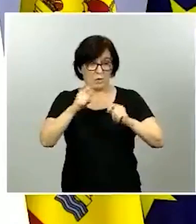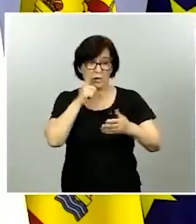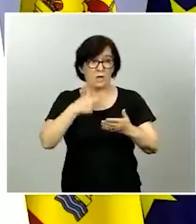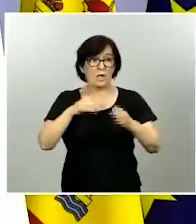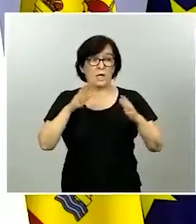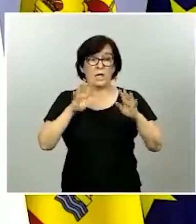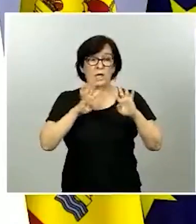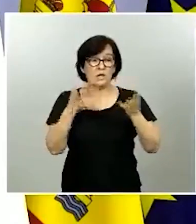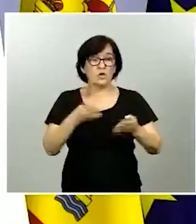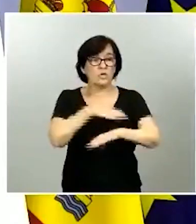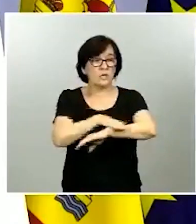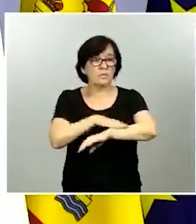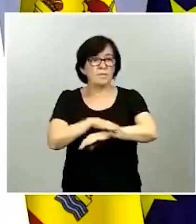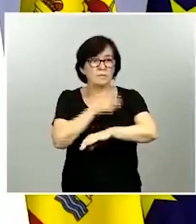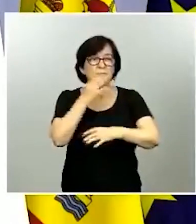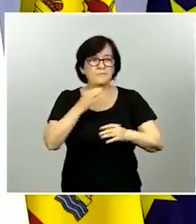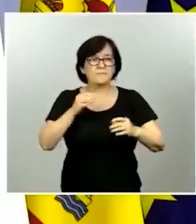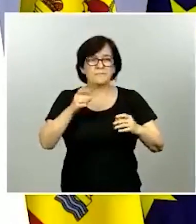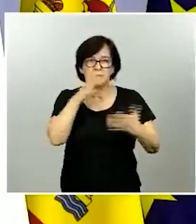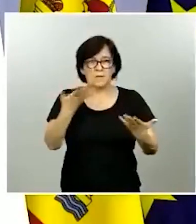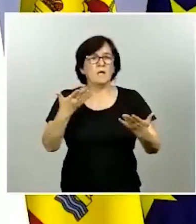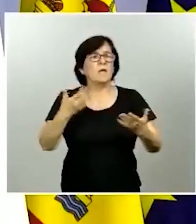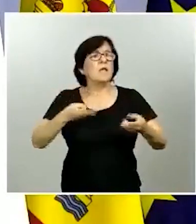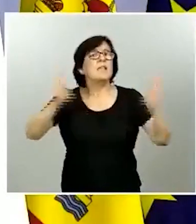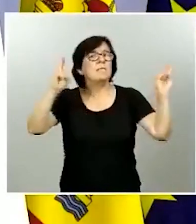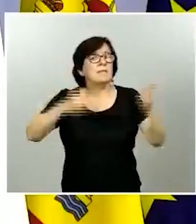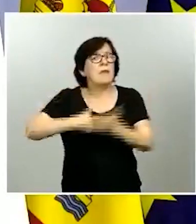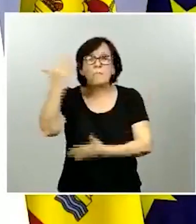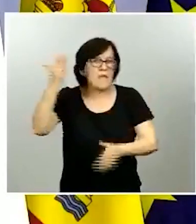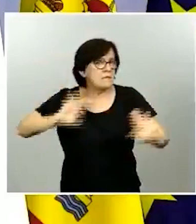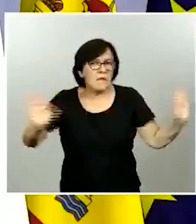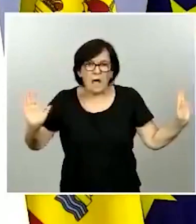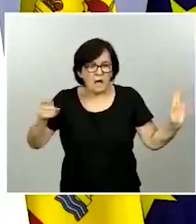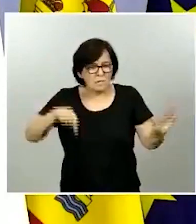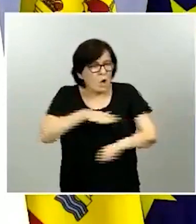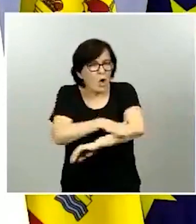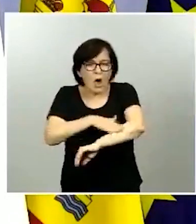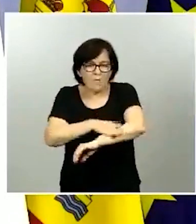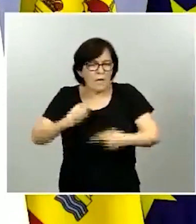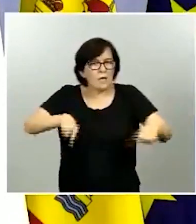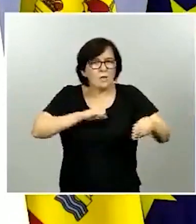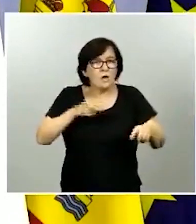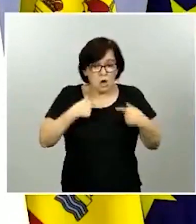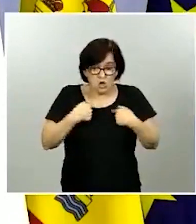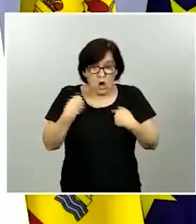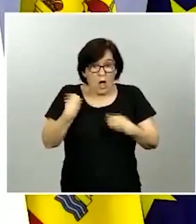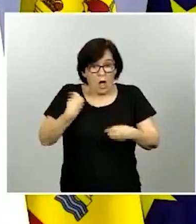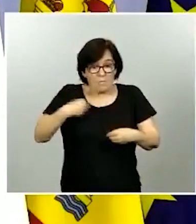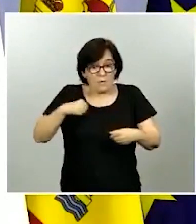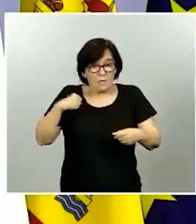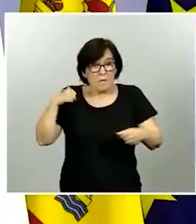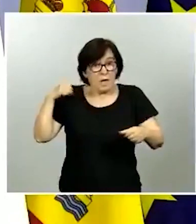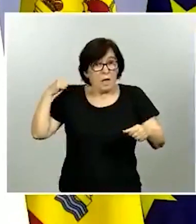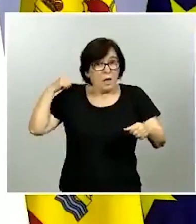Este es un gobierno que defiende la libertad de prensa, que defiende la libertad de prensa. Y yo mismo, a lo largo de mi trayectoria política,